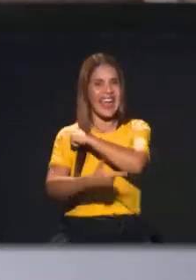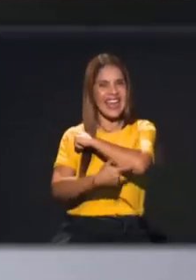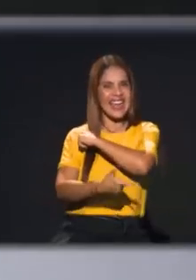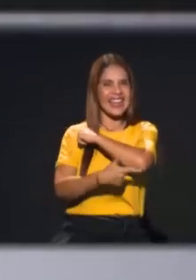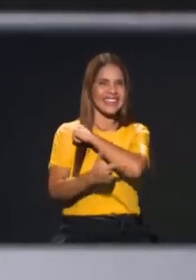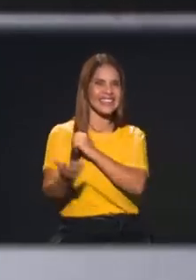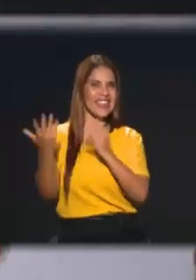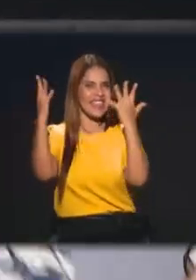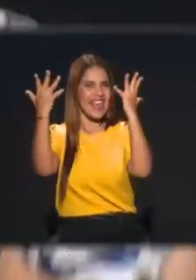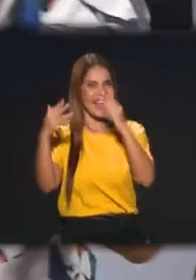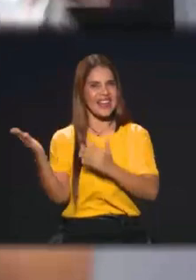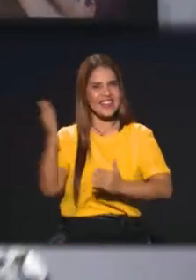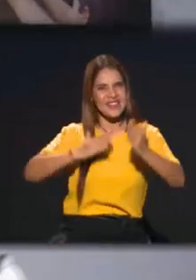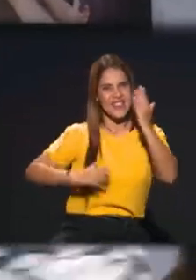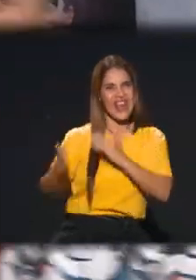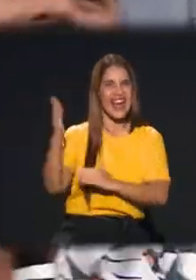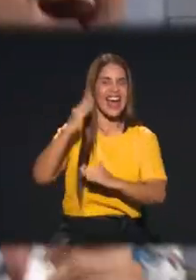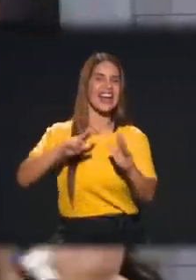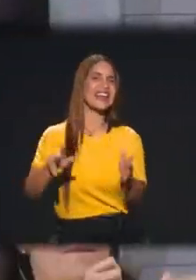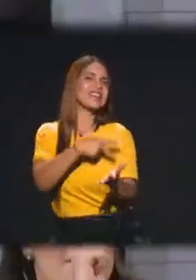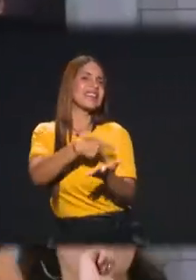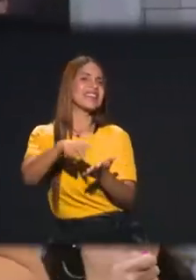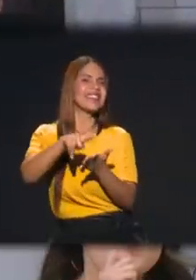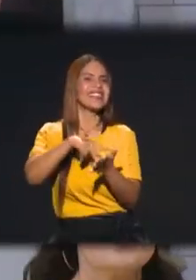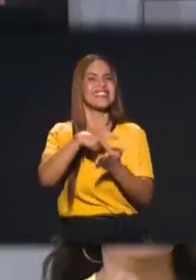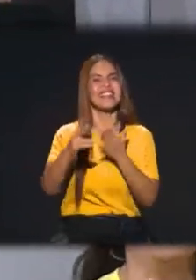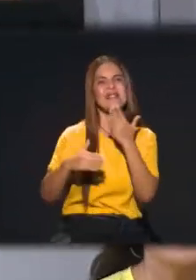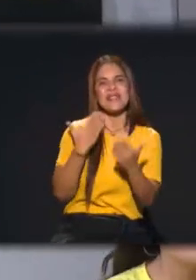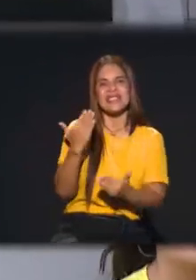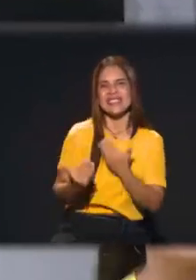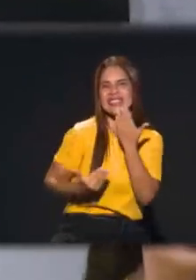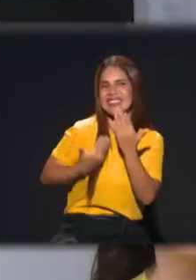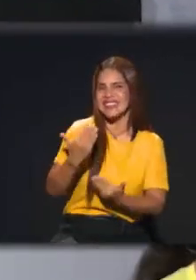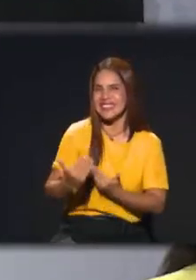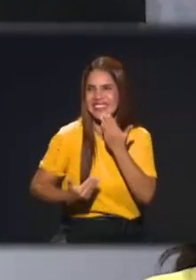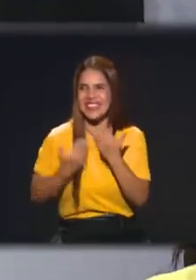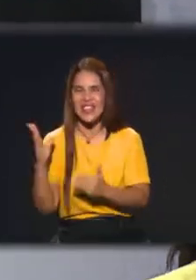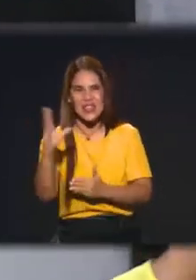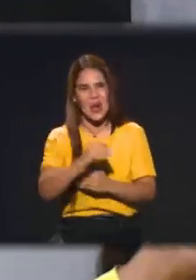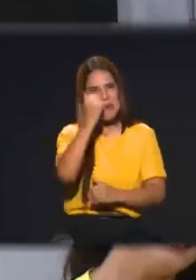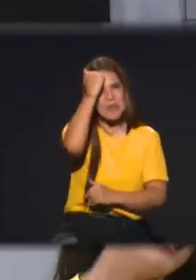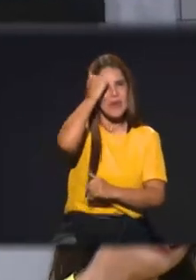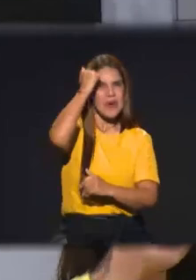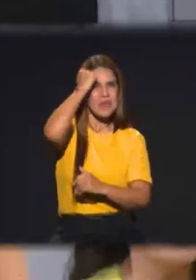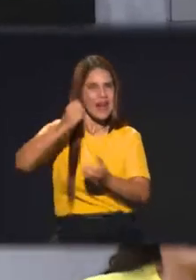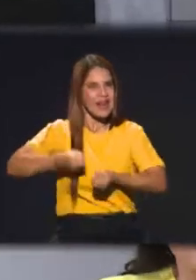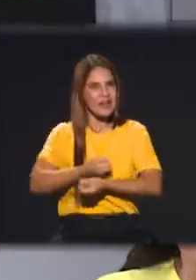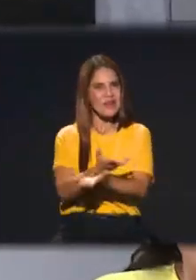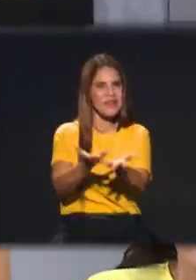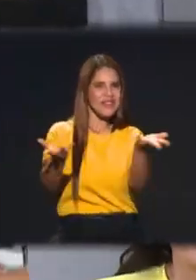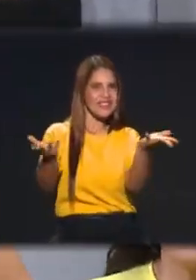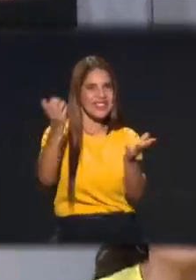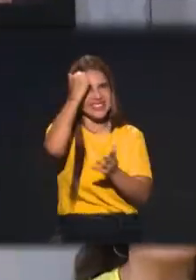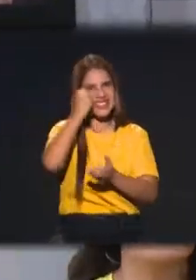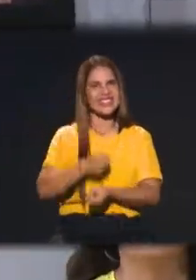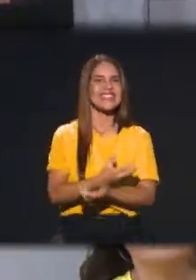viene Fruco y no hay más nada. Y este ritmo es para, óyelo. Y este ritmo es para los profes. Y este ritmo es para,